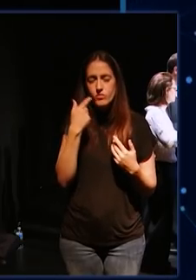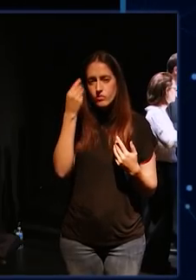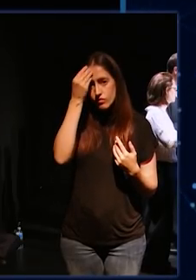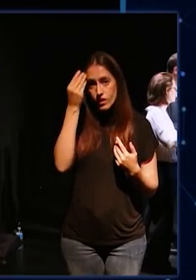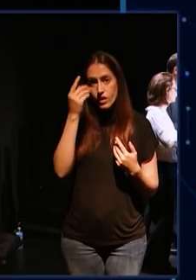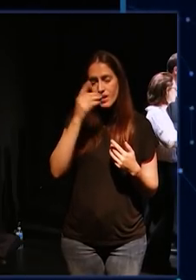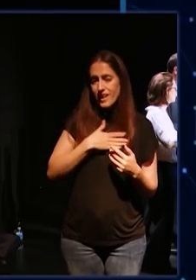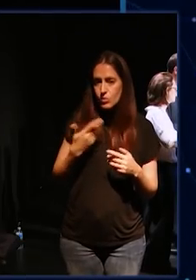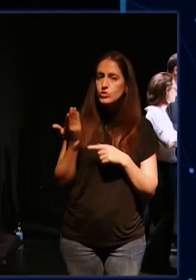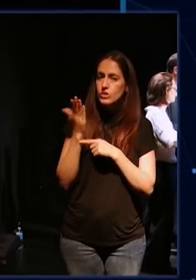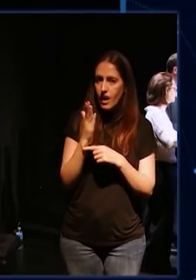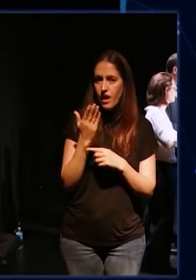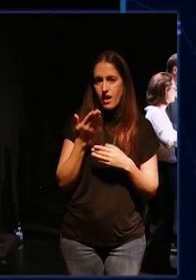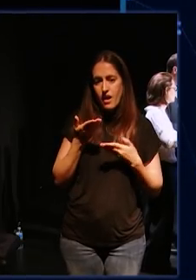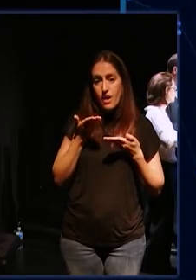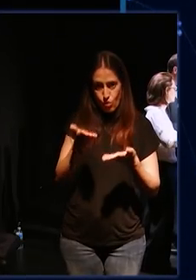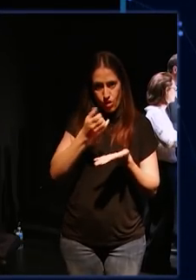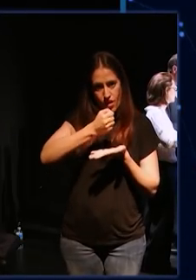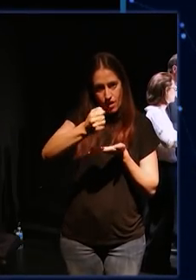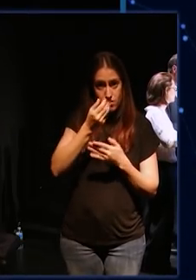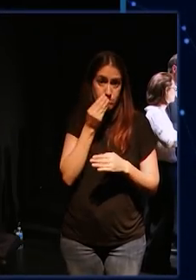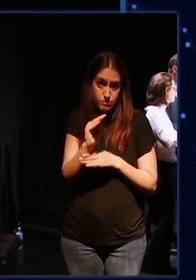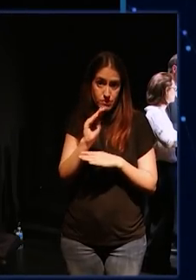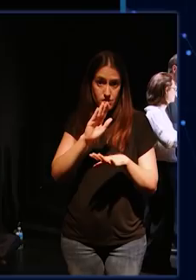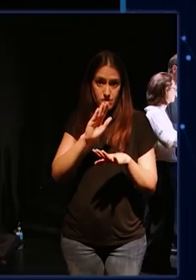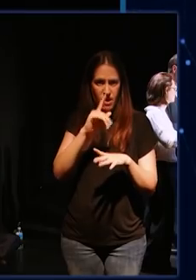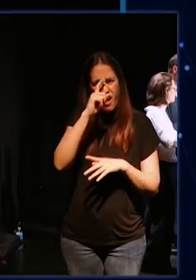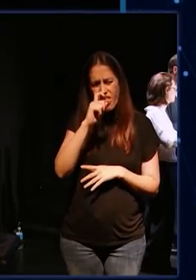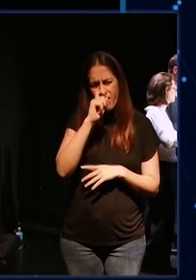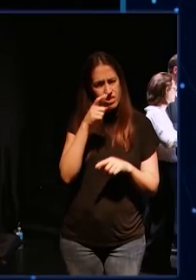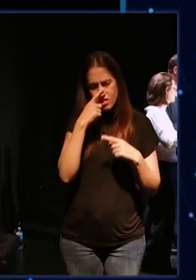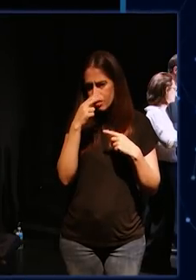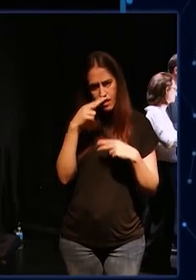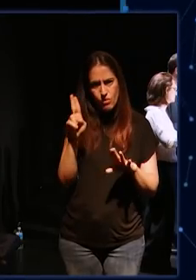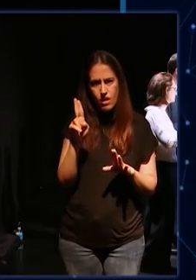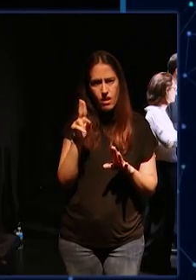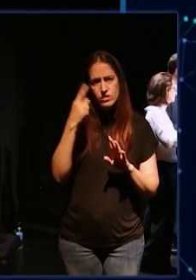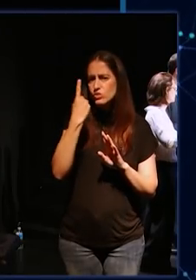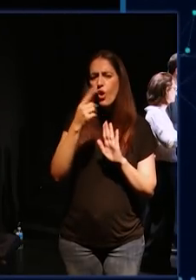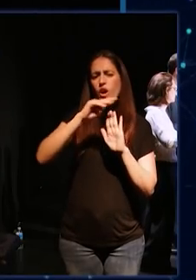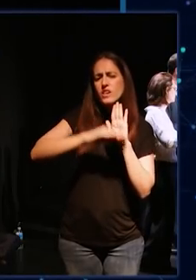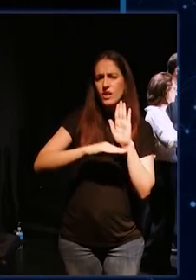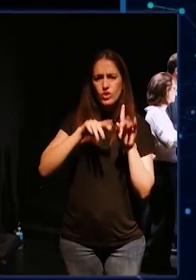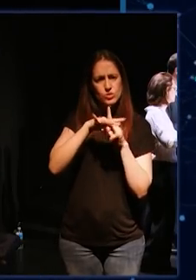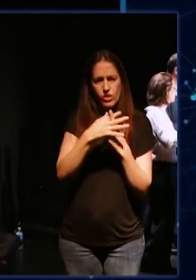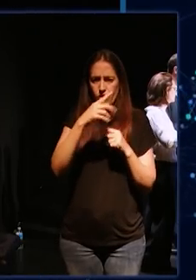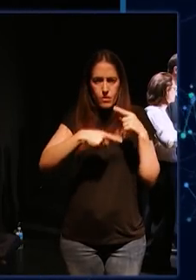queremos también ofrecer una ayuda de alquiler a las personas, de igual edad, simplemente por criterios de situación